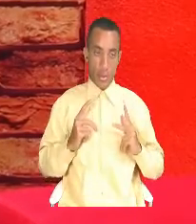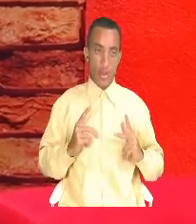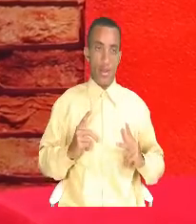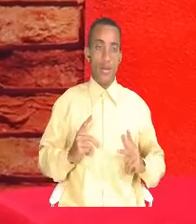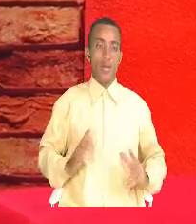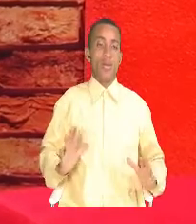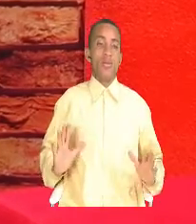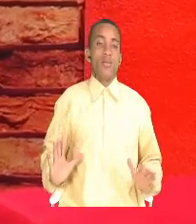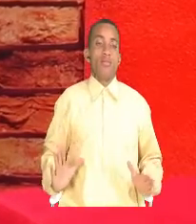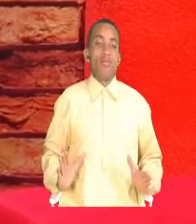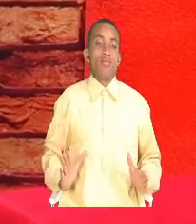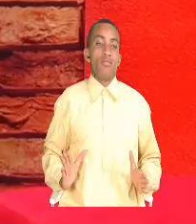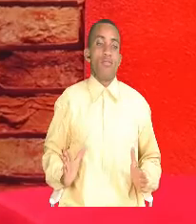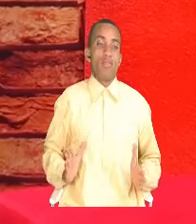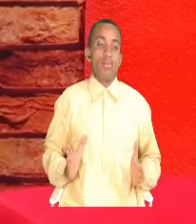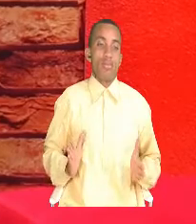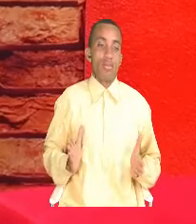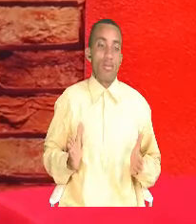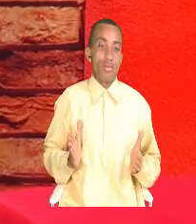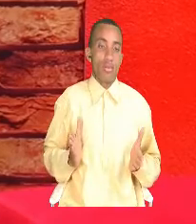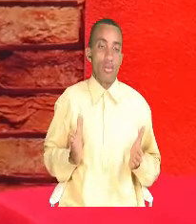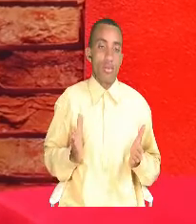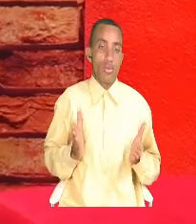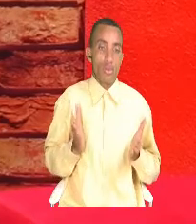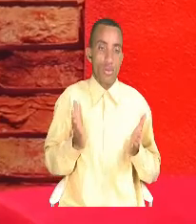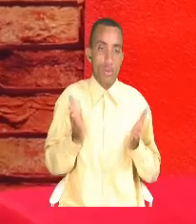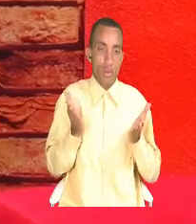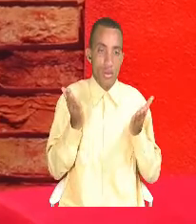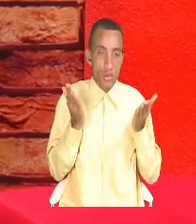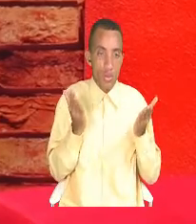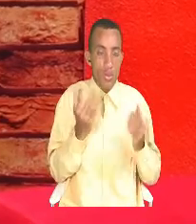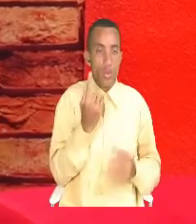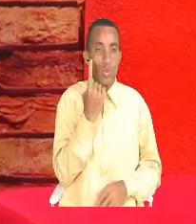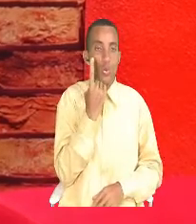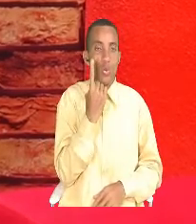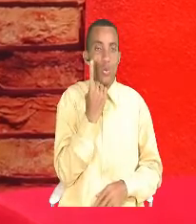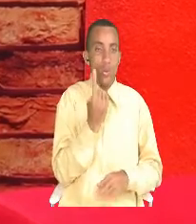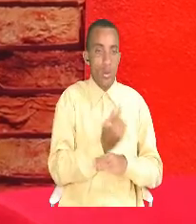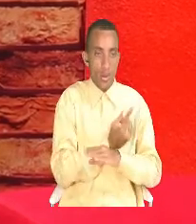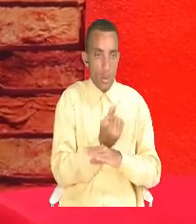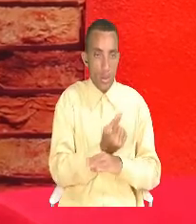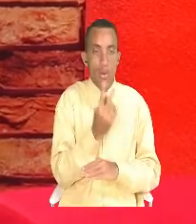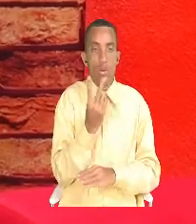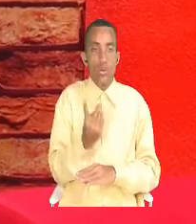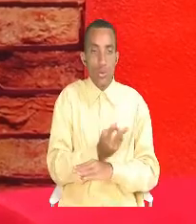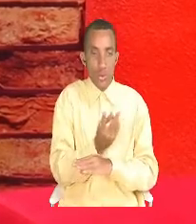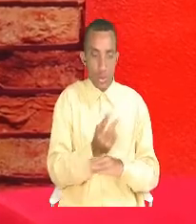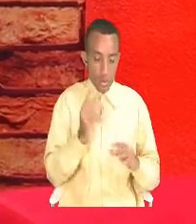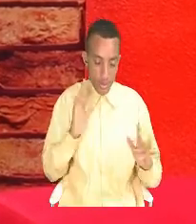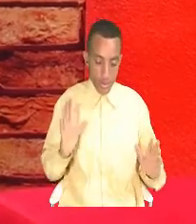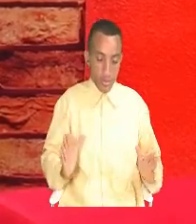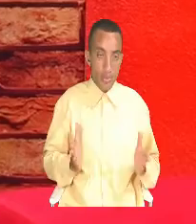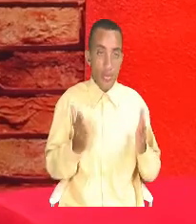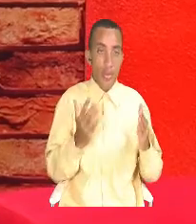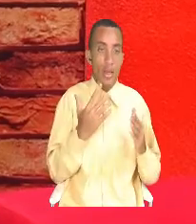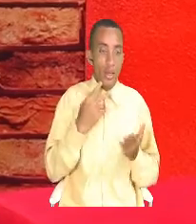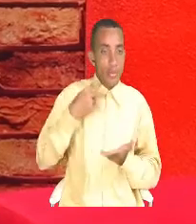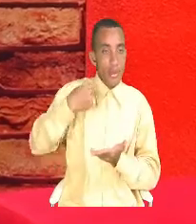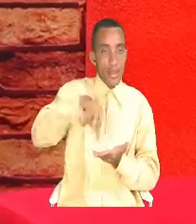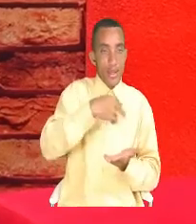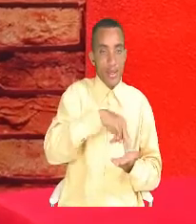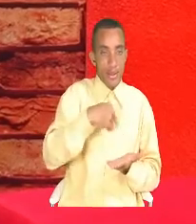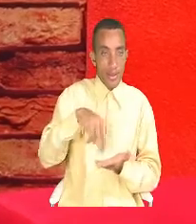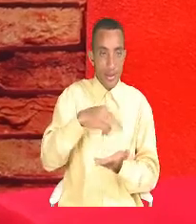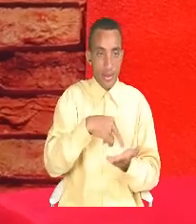recuperación, esa regeneración rápidamente en 1 hora o 2 horas. El baile de la rosa está destinado prácticamente para las damas, ¿cierto?